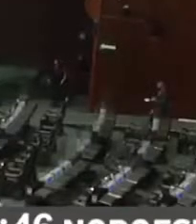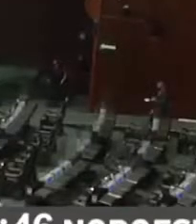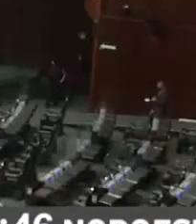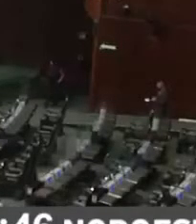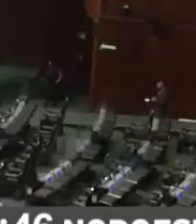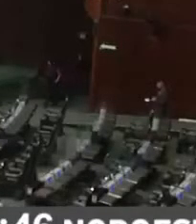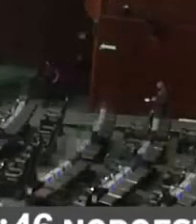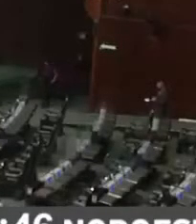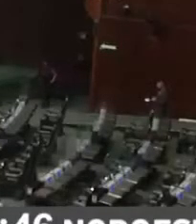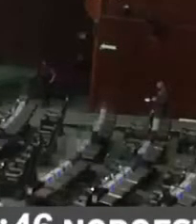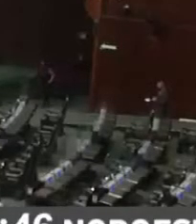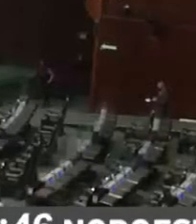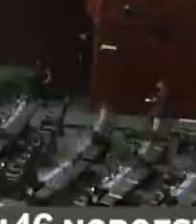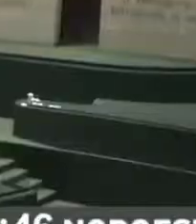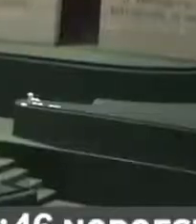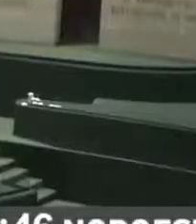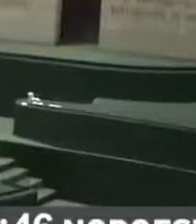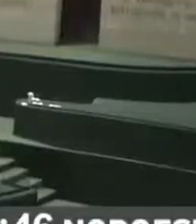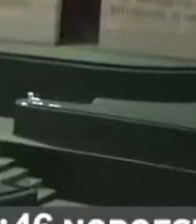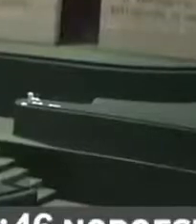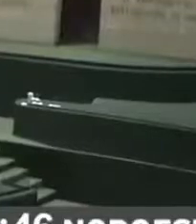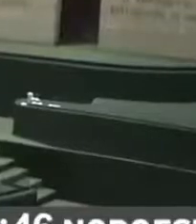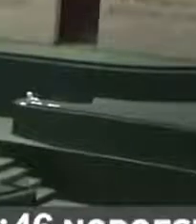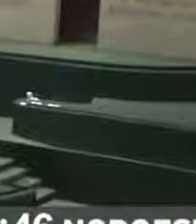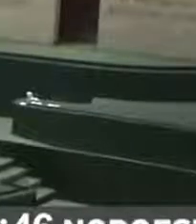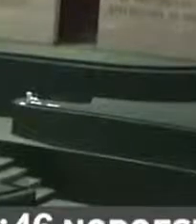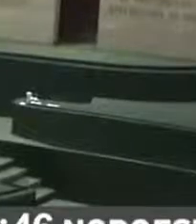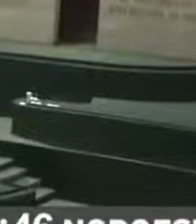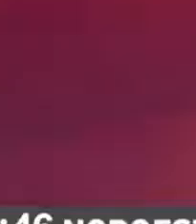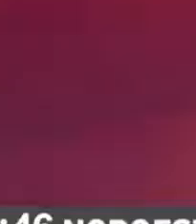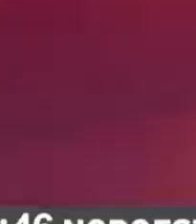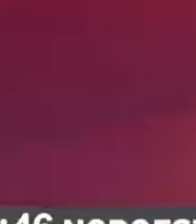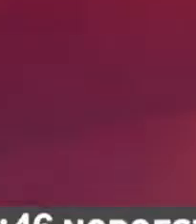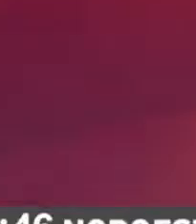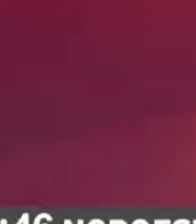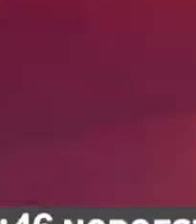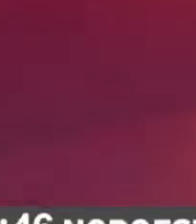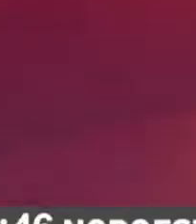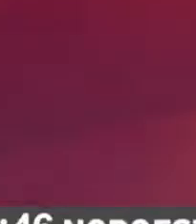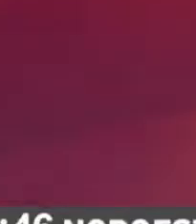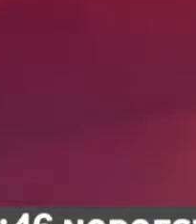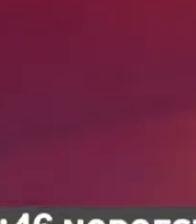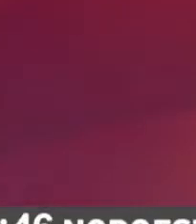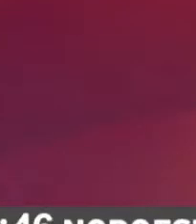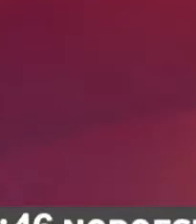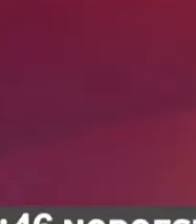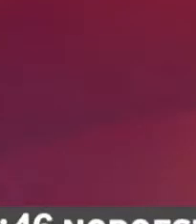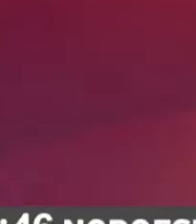junio de 2003, y es el primer gráfico que te enseño.